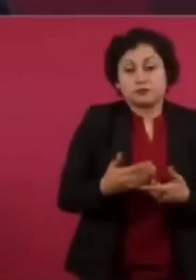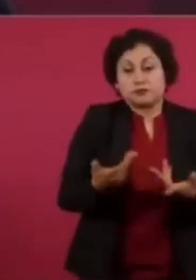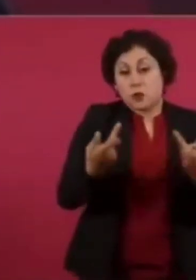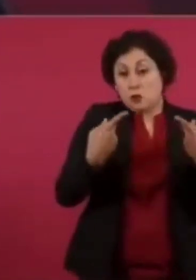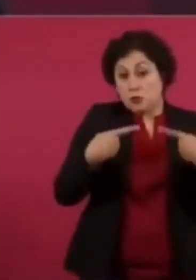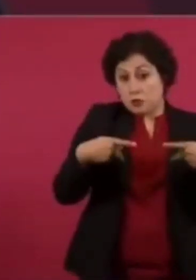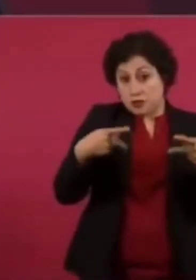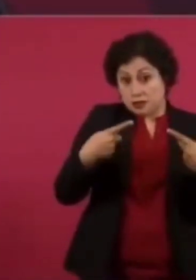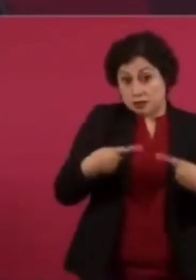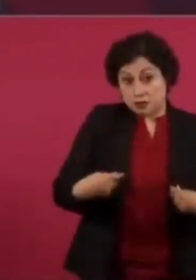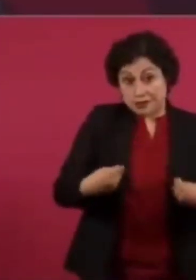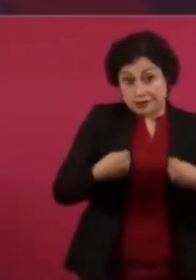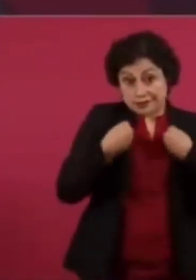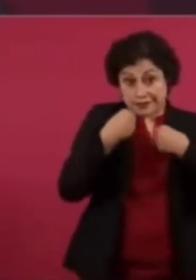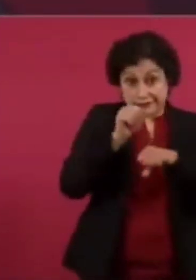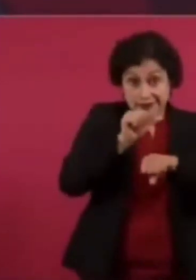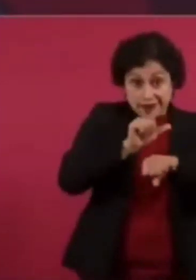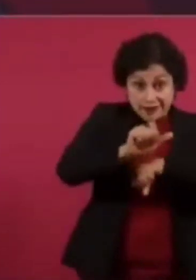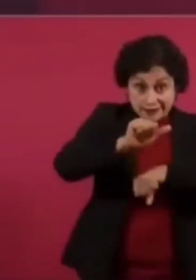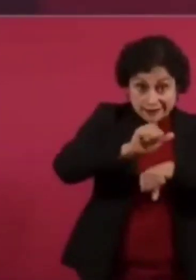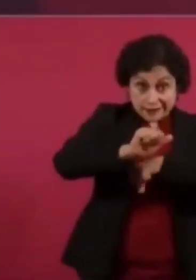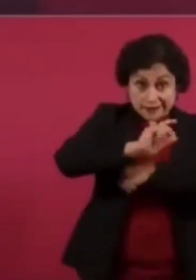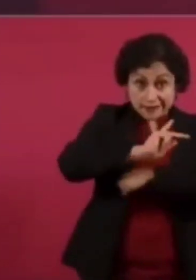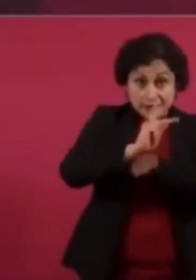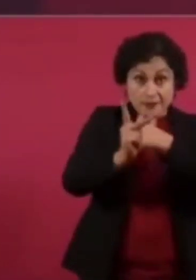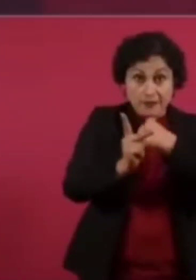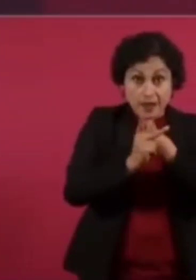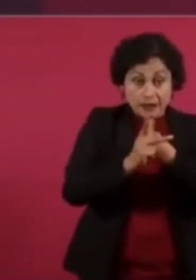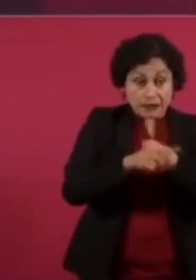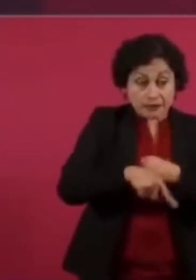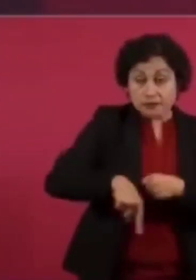Fueron los argentinos los que eligieron al señor Milei.